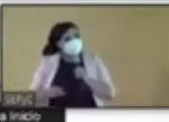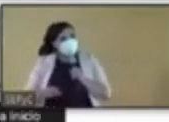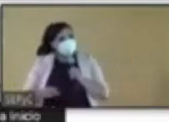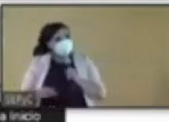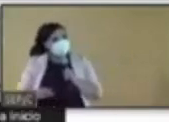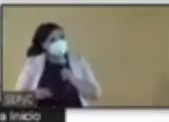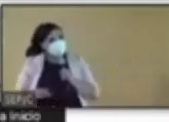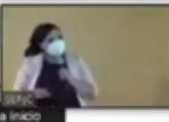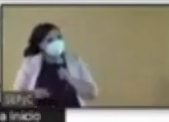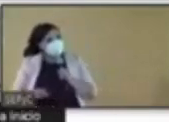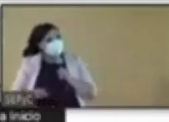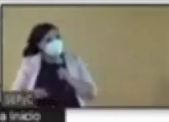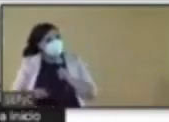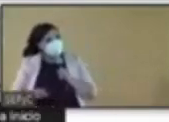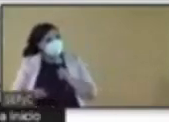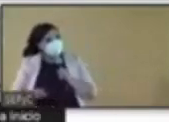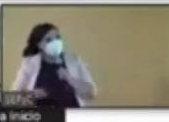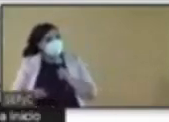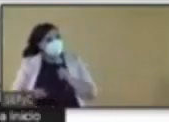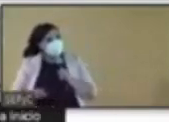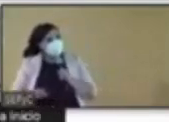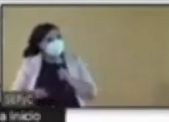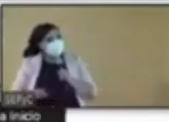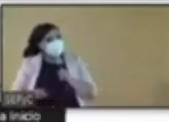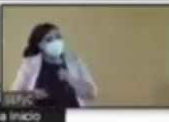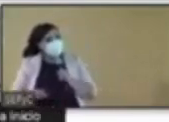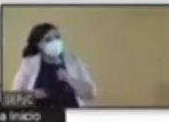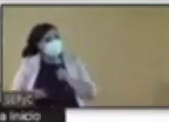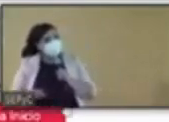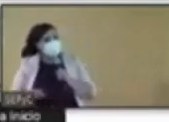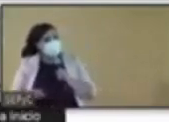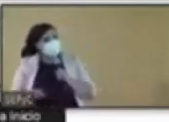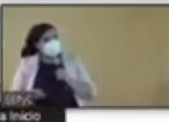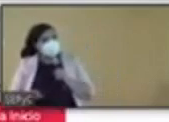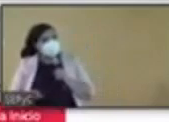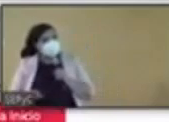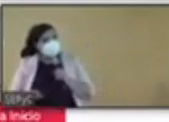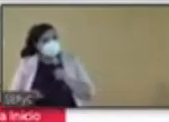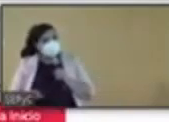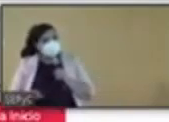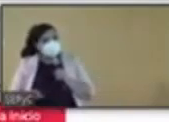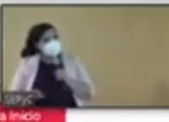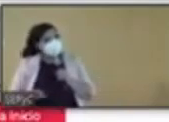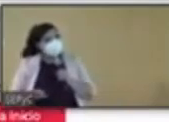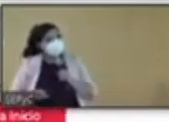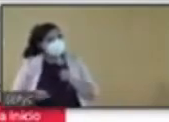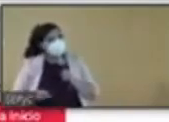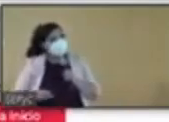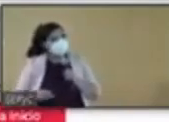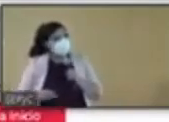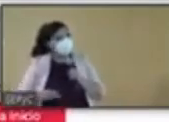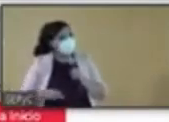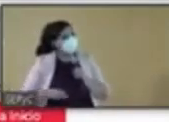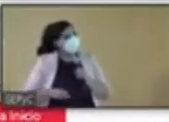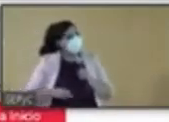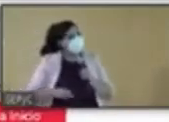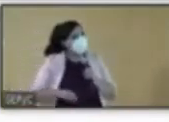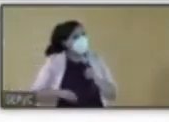clic y nos aparece en la parte de arriba, regresar al inicio, por favor,